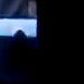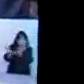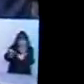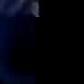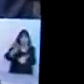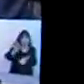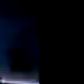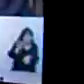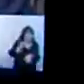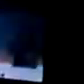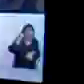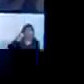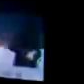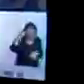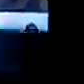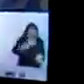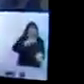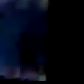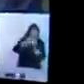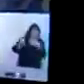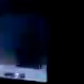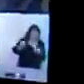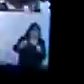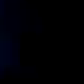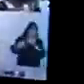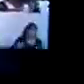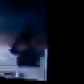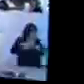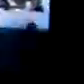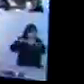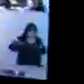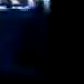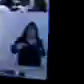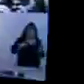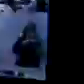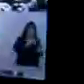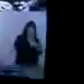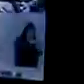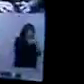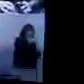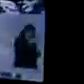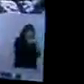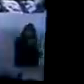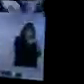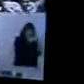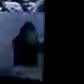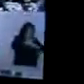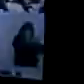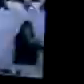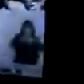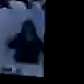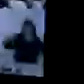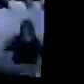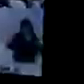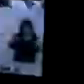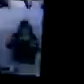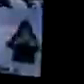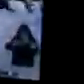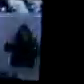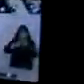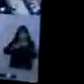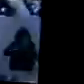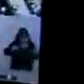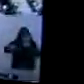estratégica, porque debemos multiplicar las hectáreas irrigadas de la provincia, que implica aumentar la riqueza y generar más puestos de trabajo